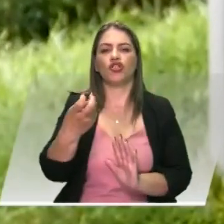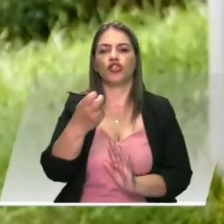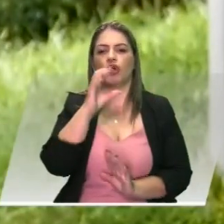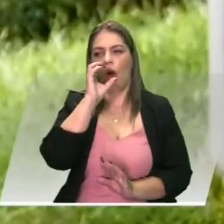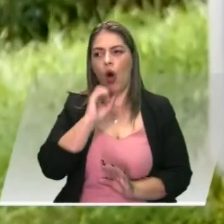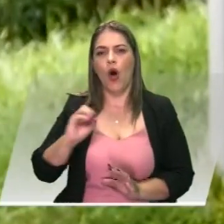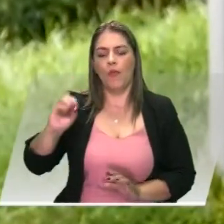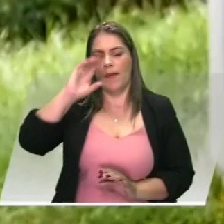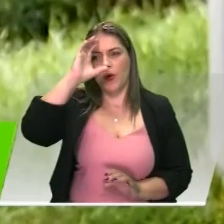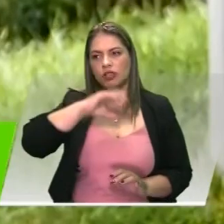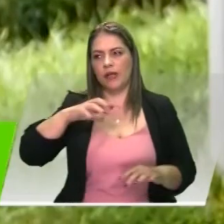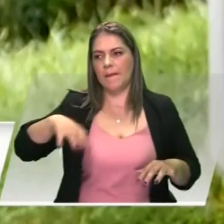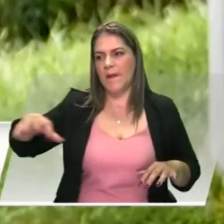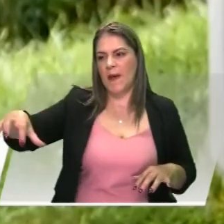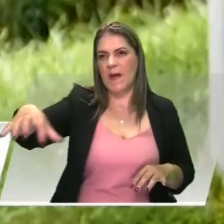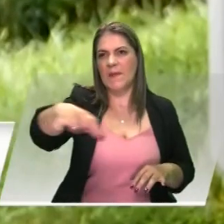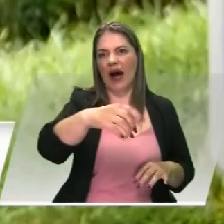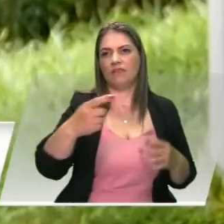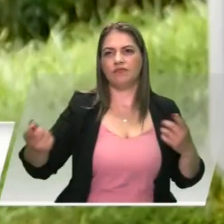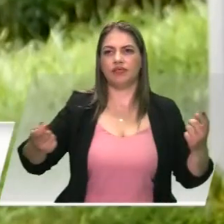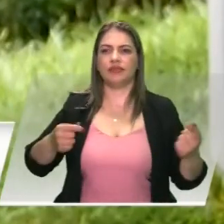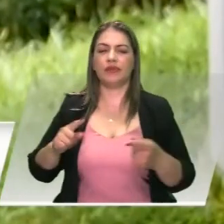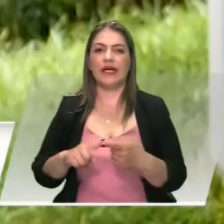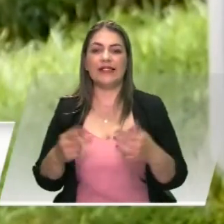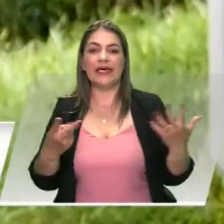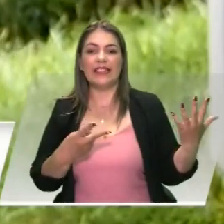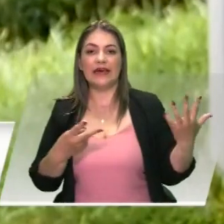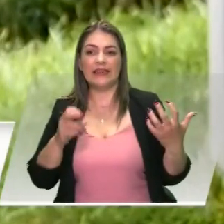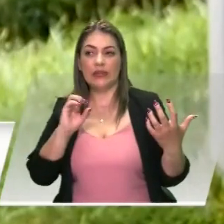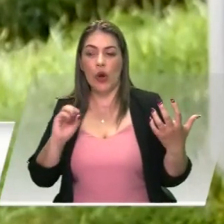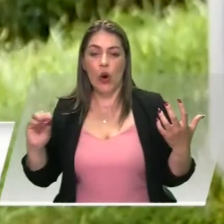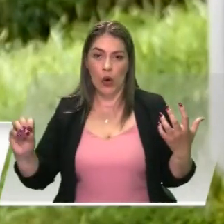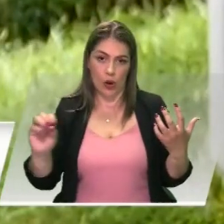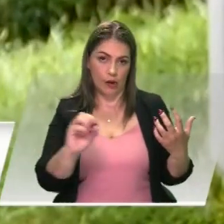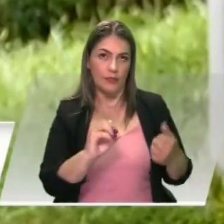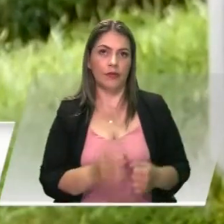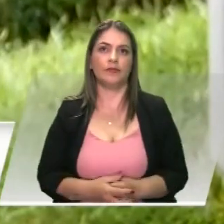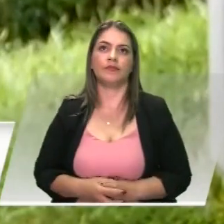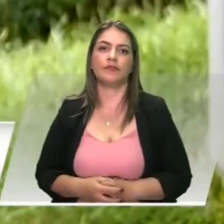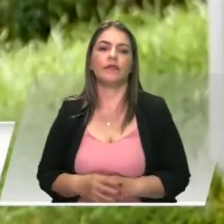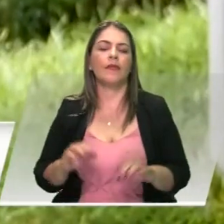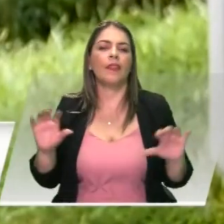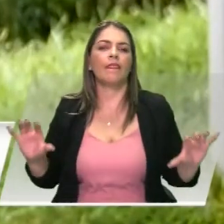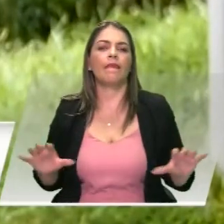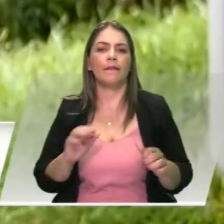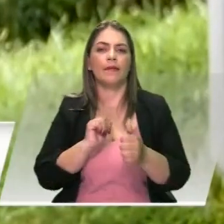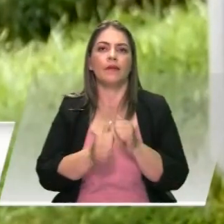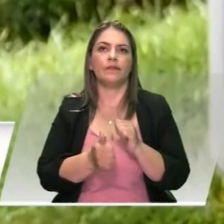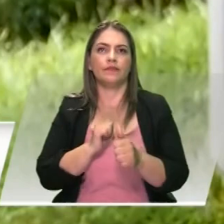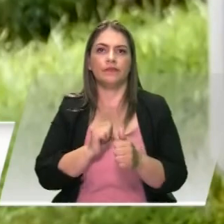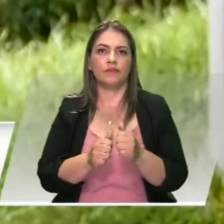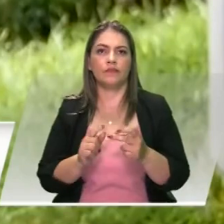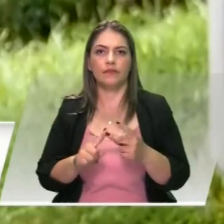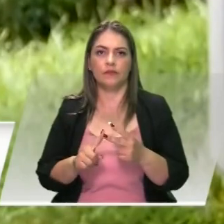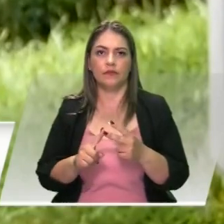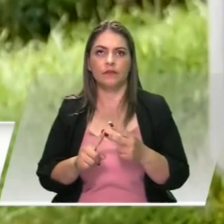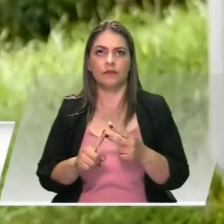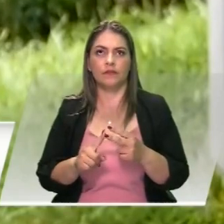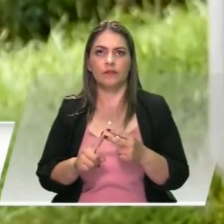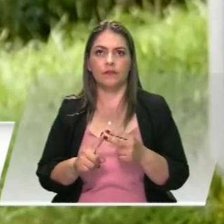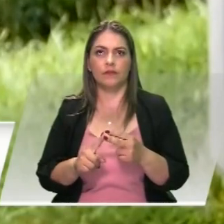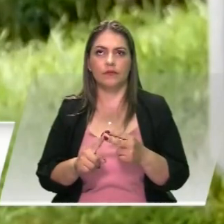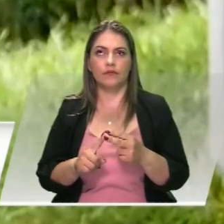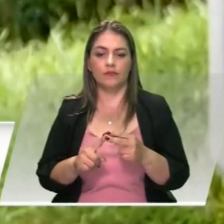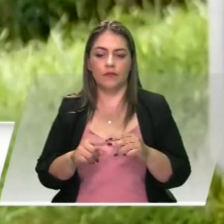preliminar 700 hombres durante el evento deportivo y un servicio despliegue para que una vez